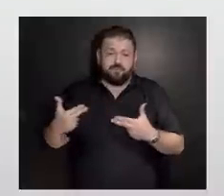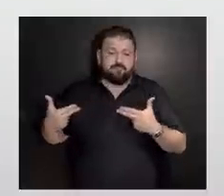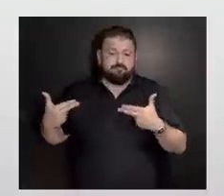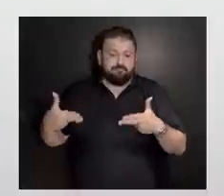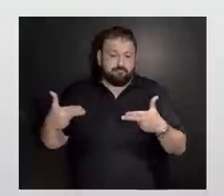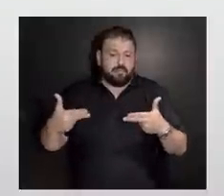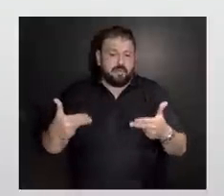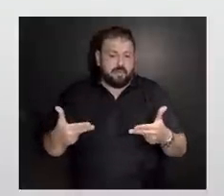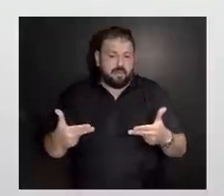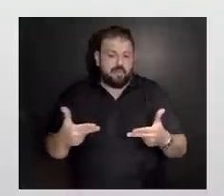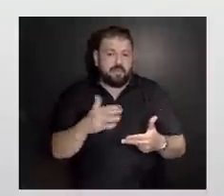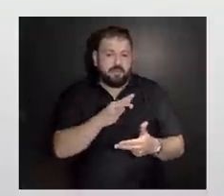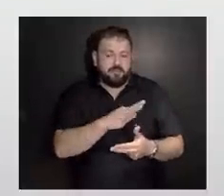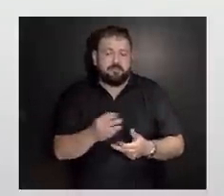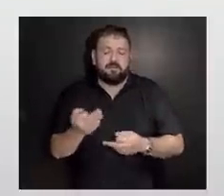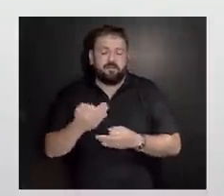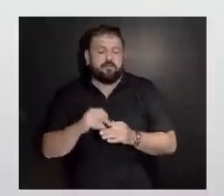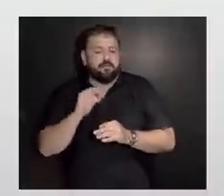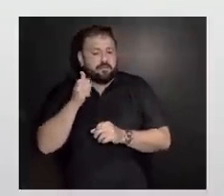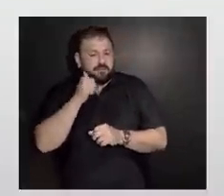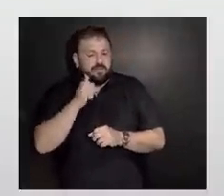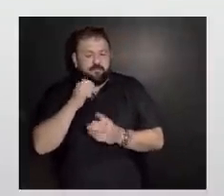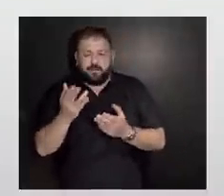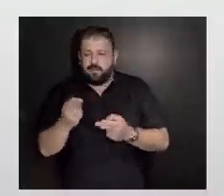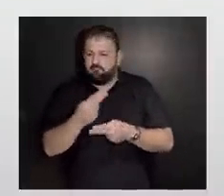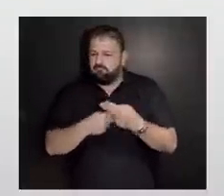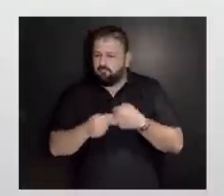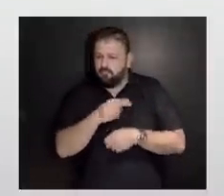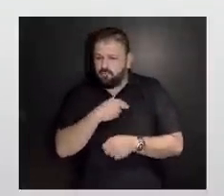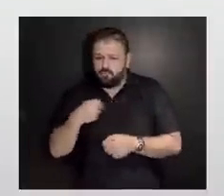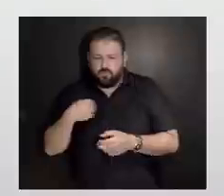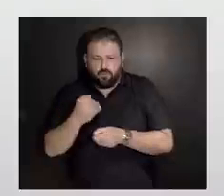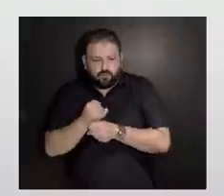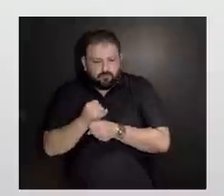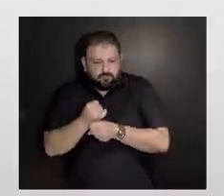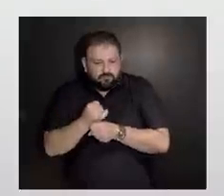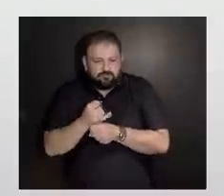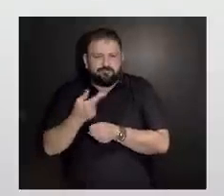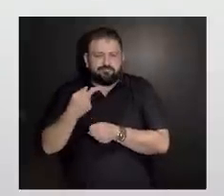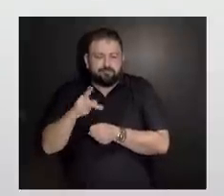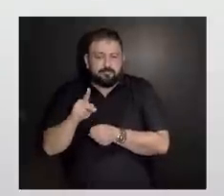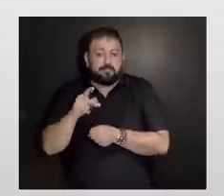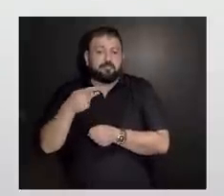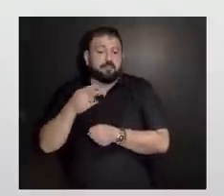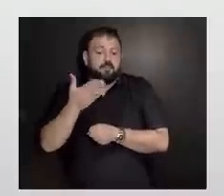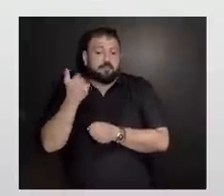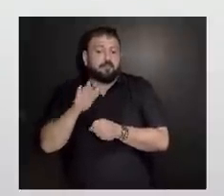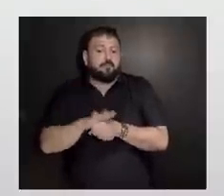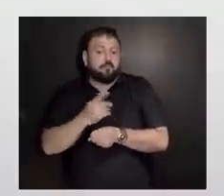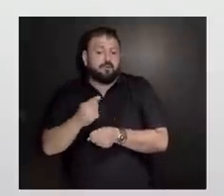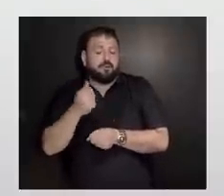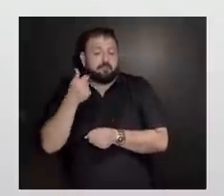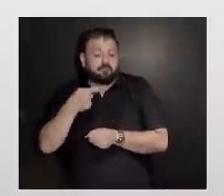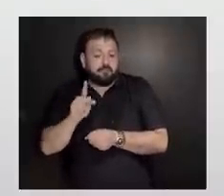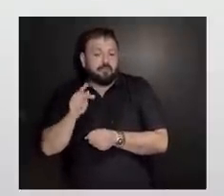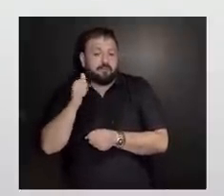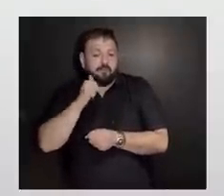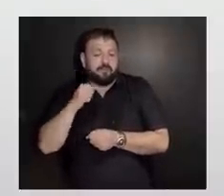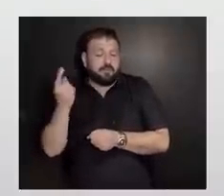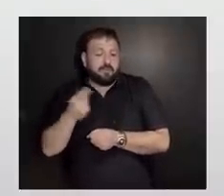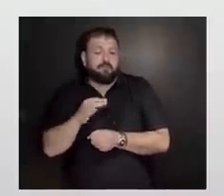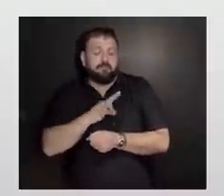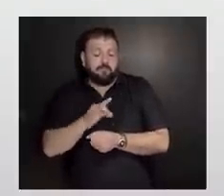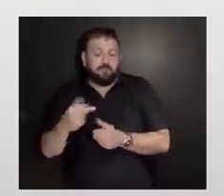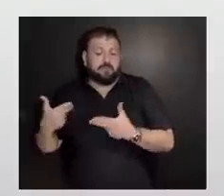en poblaciones de origen nórdico. No sabemos exactamente por qué, pero se ha visto pues esta tendencia, o sea que en poblaciones